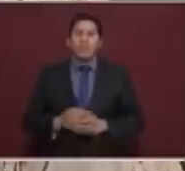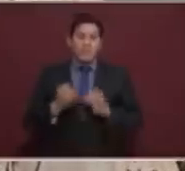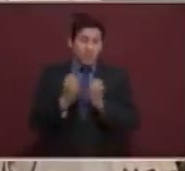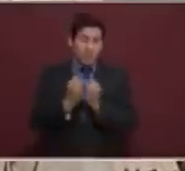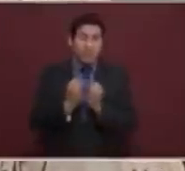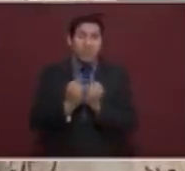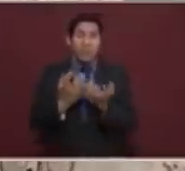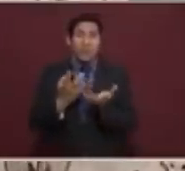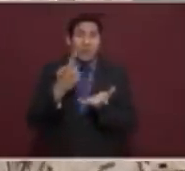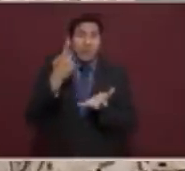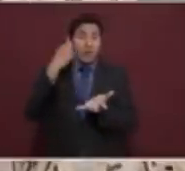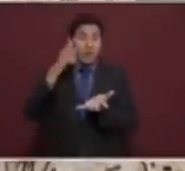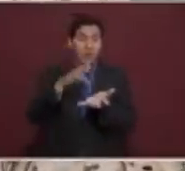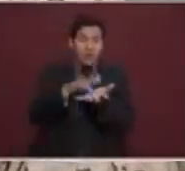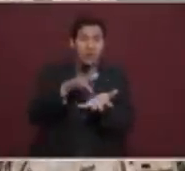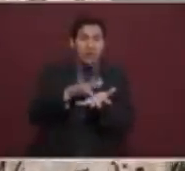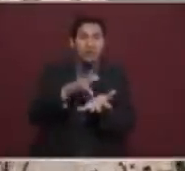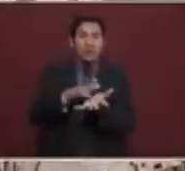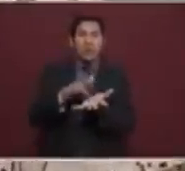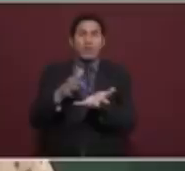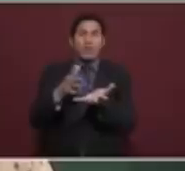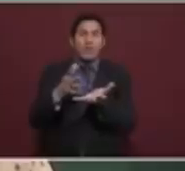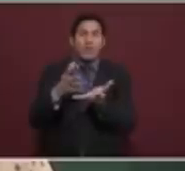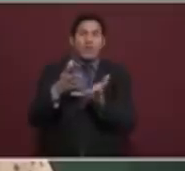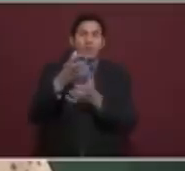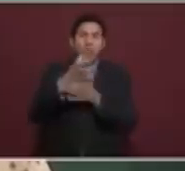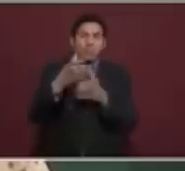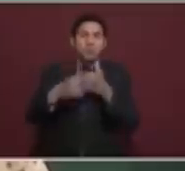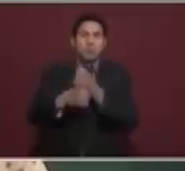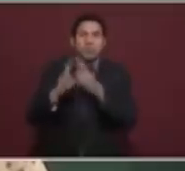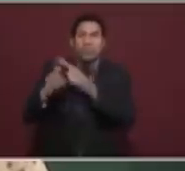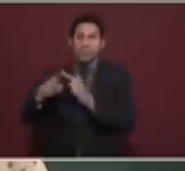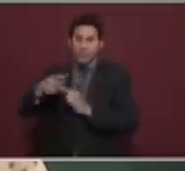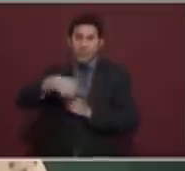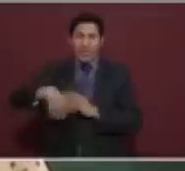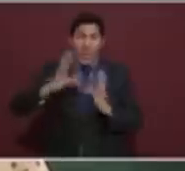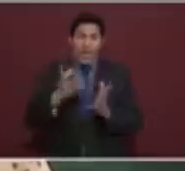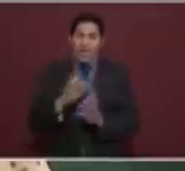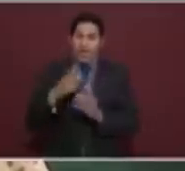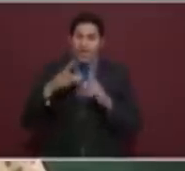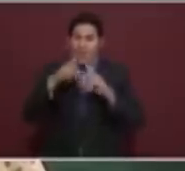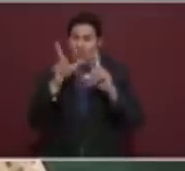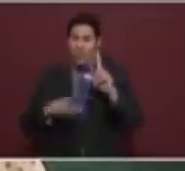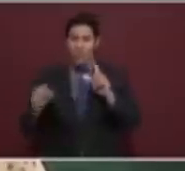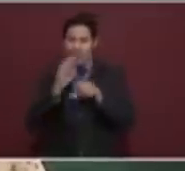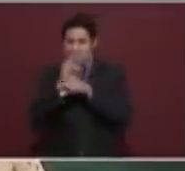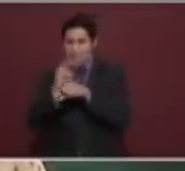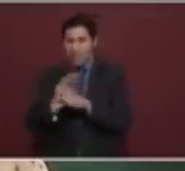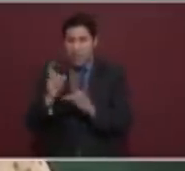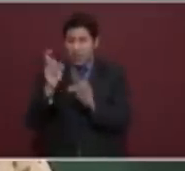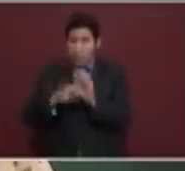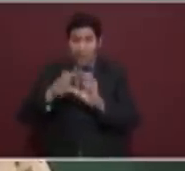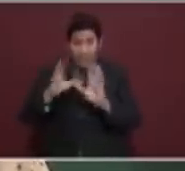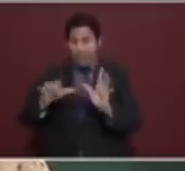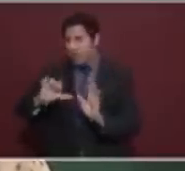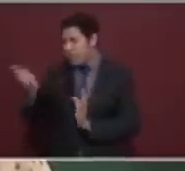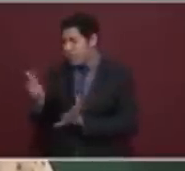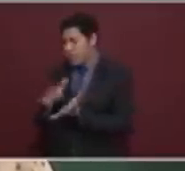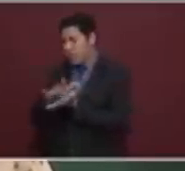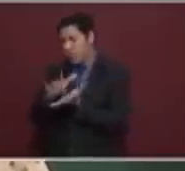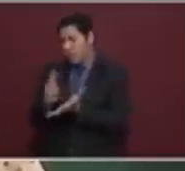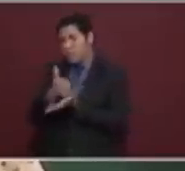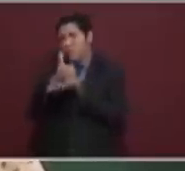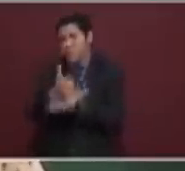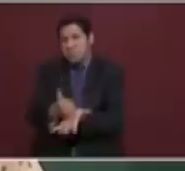apoyando a esta parte adicional a lo que serían los efectivos de la guardia nacional que como ya se mencione el policía militar policía